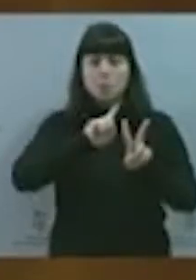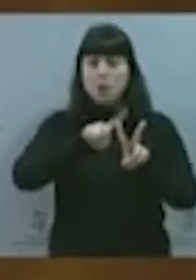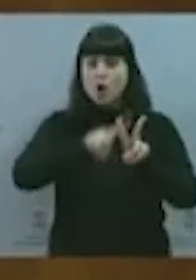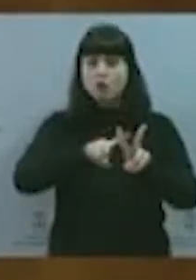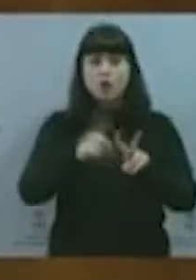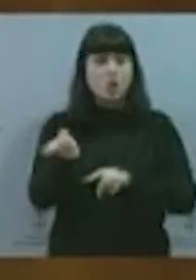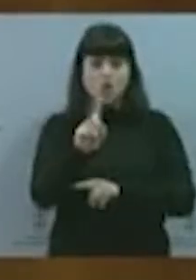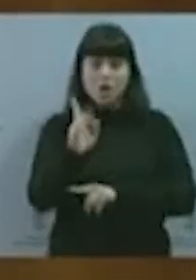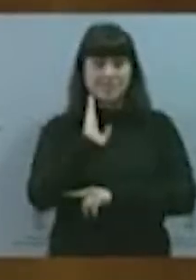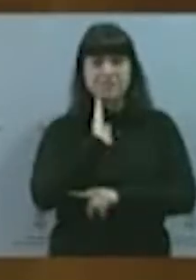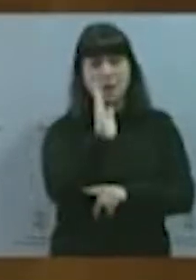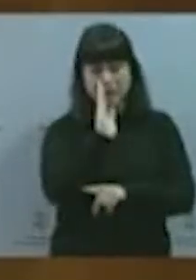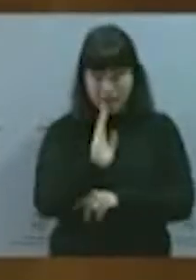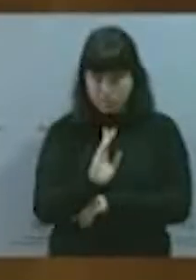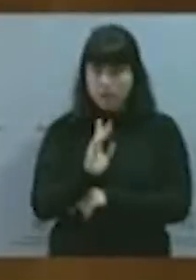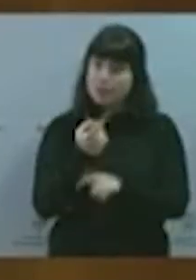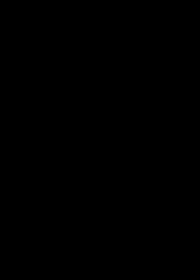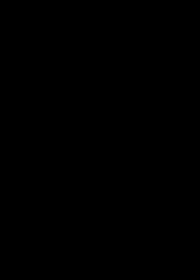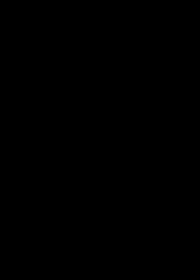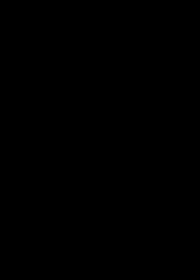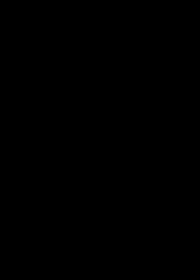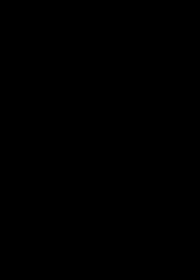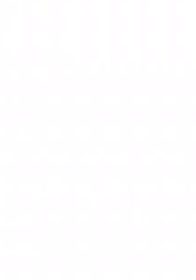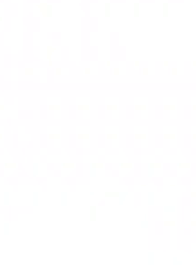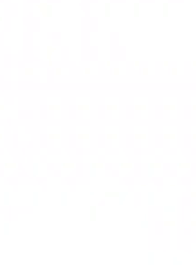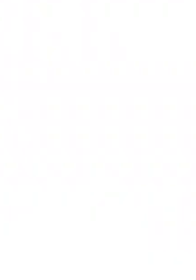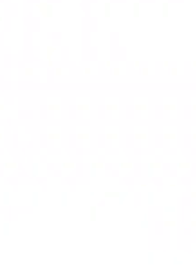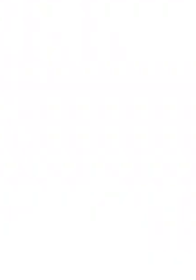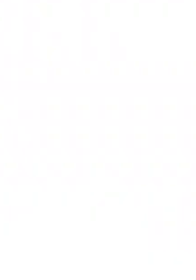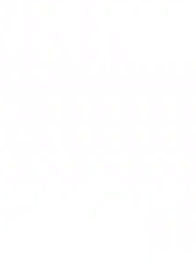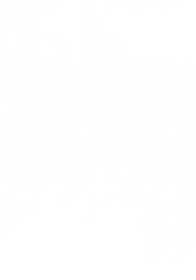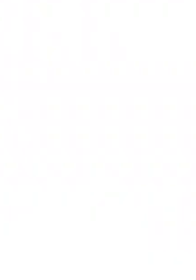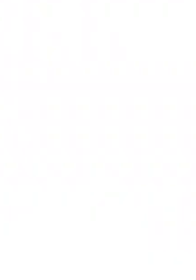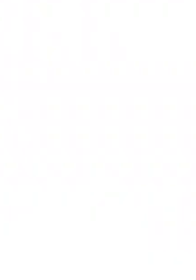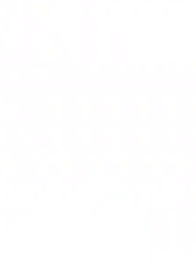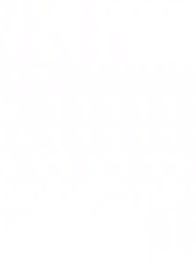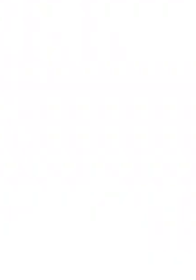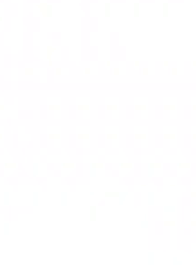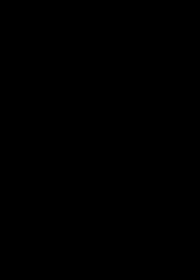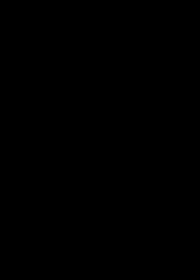quebrantar España y están pactando con ustedes.